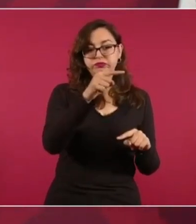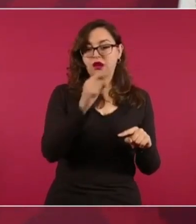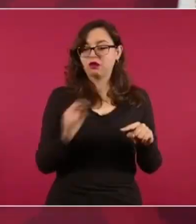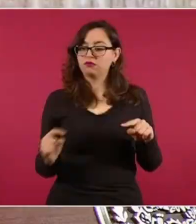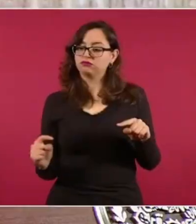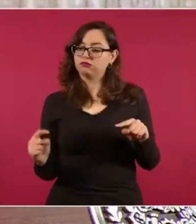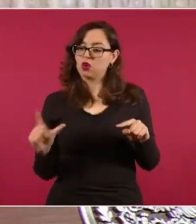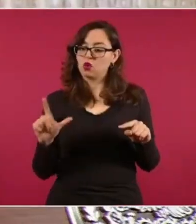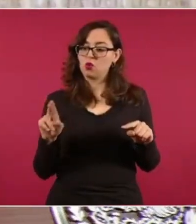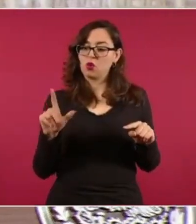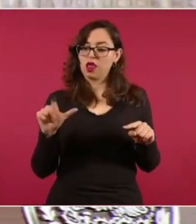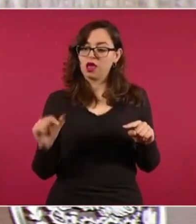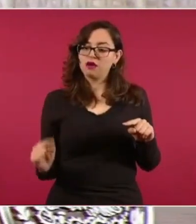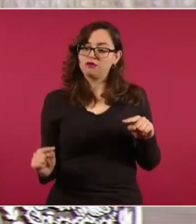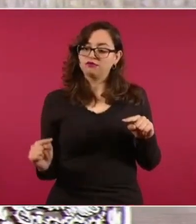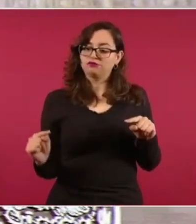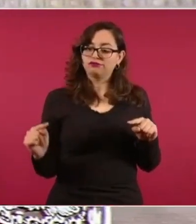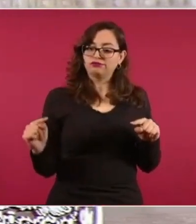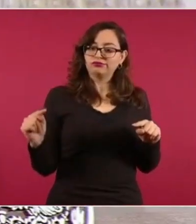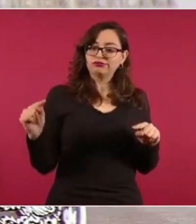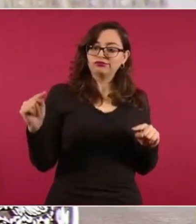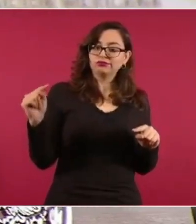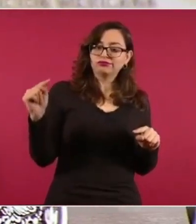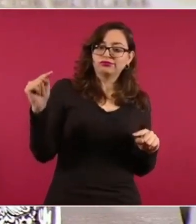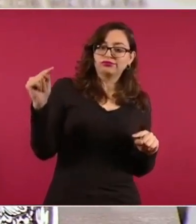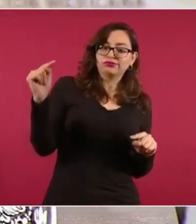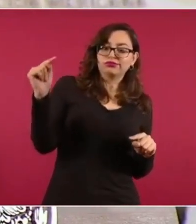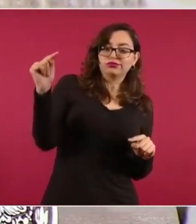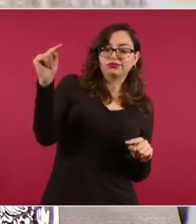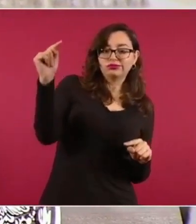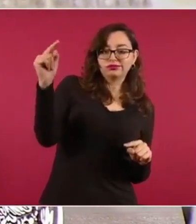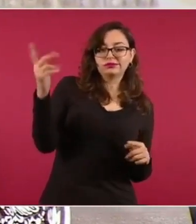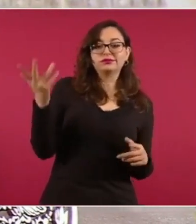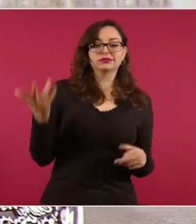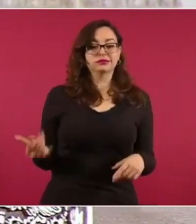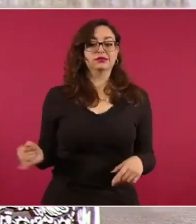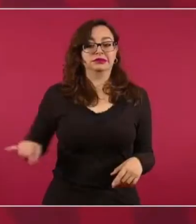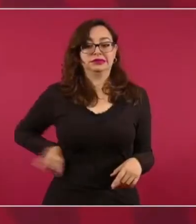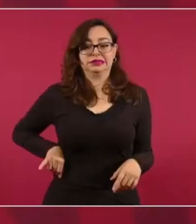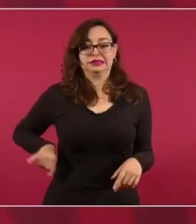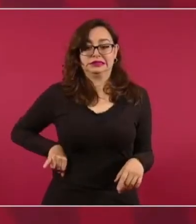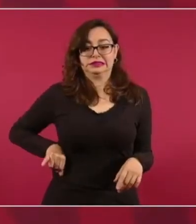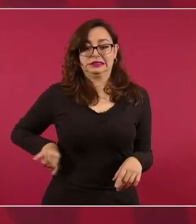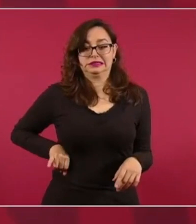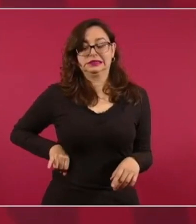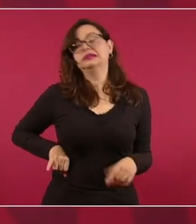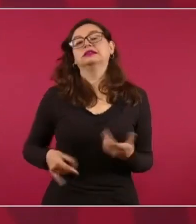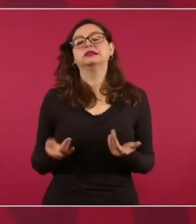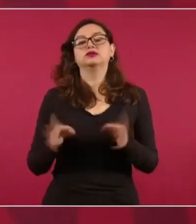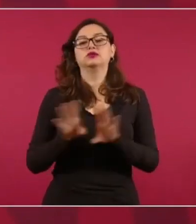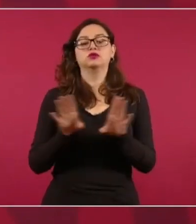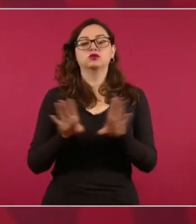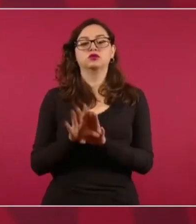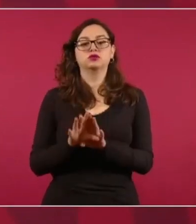informes o van reportando la llegada de